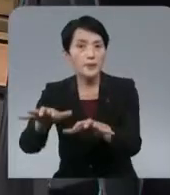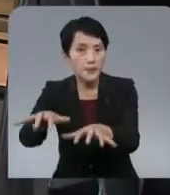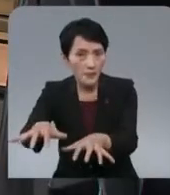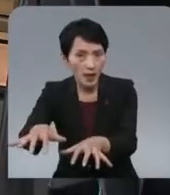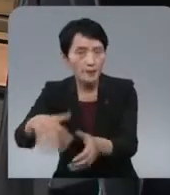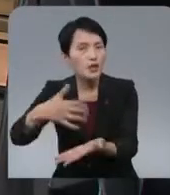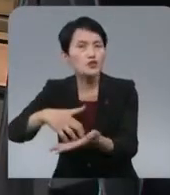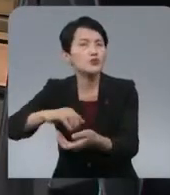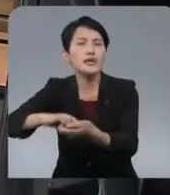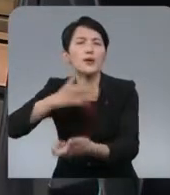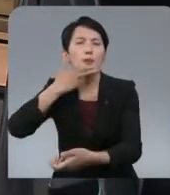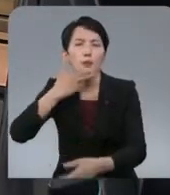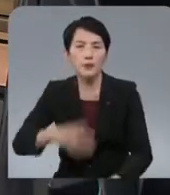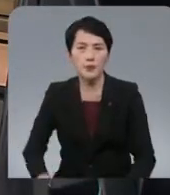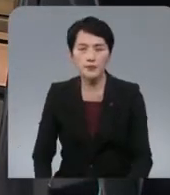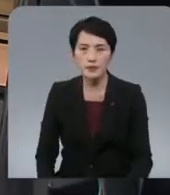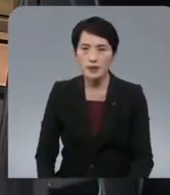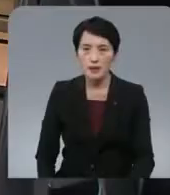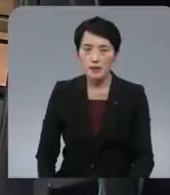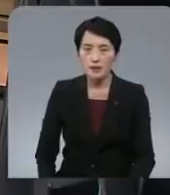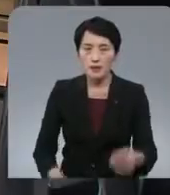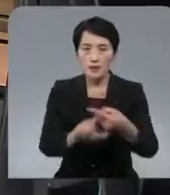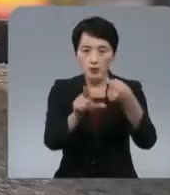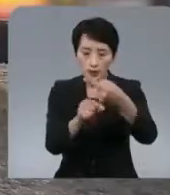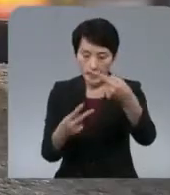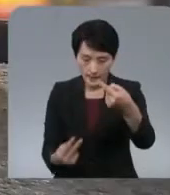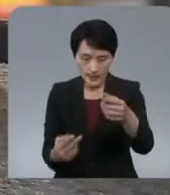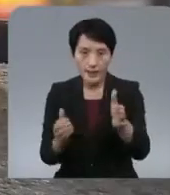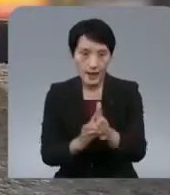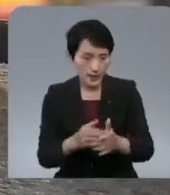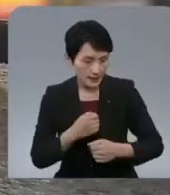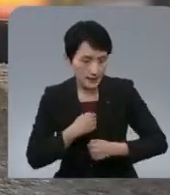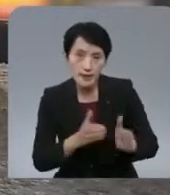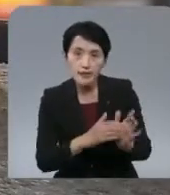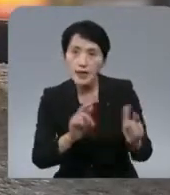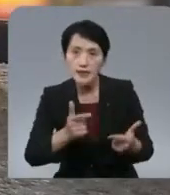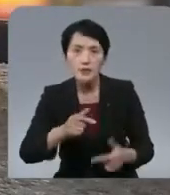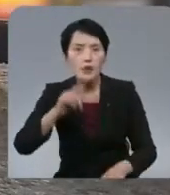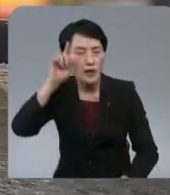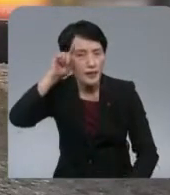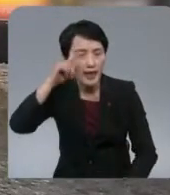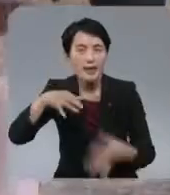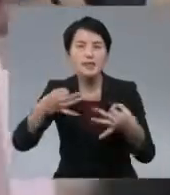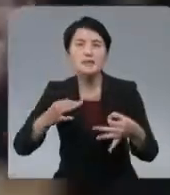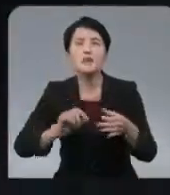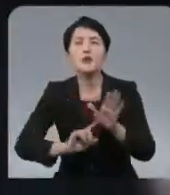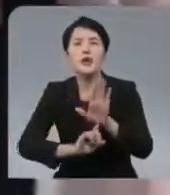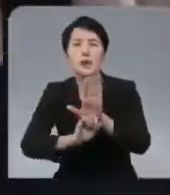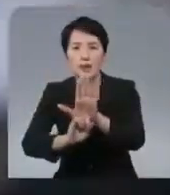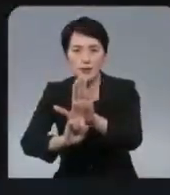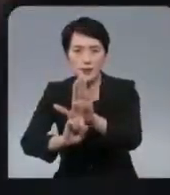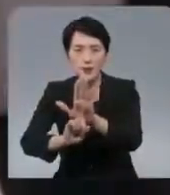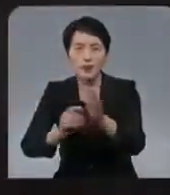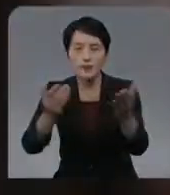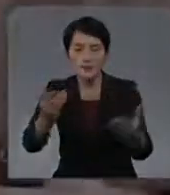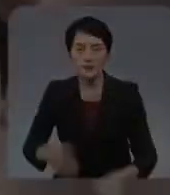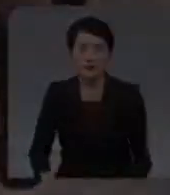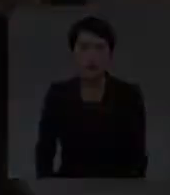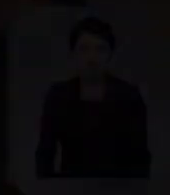es un nueva versión de pcr o prueba de reacción en cadena de la polimerasa creada en korea mediante cooperación público-privada